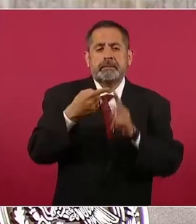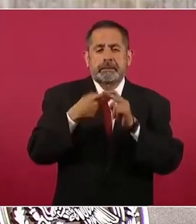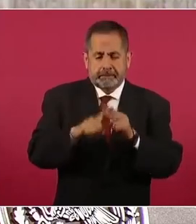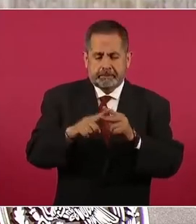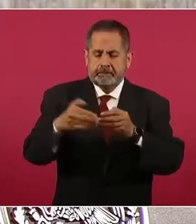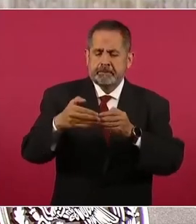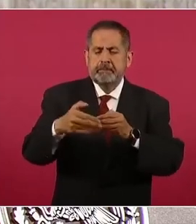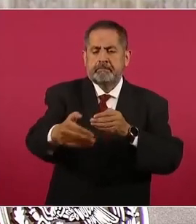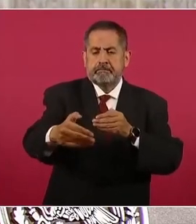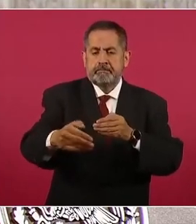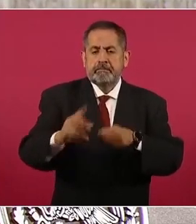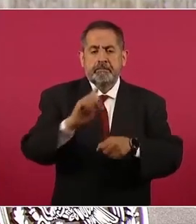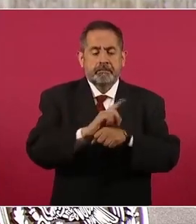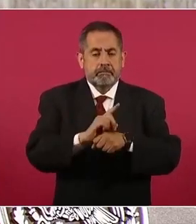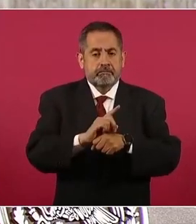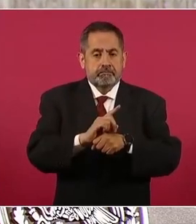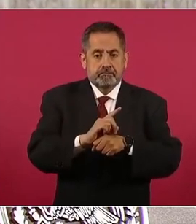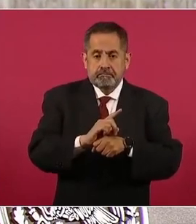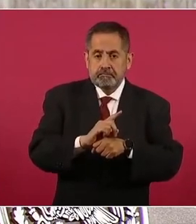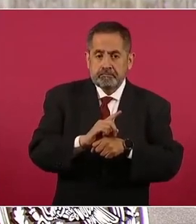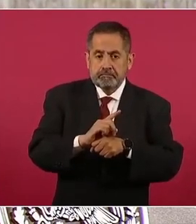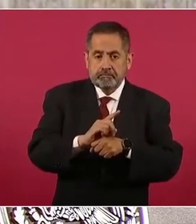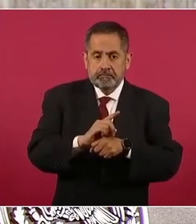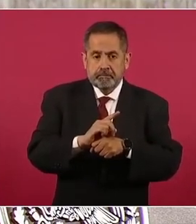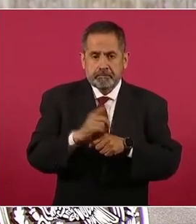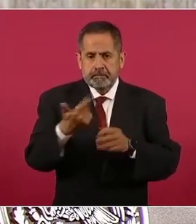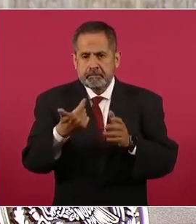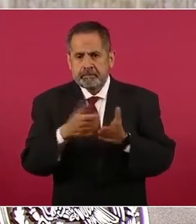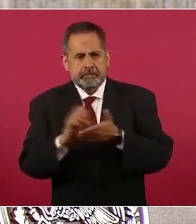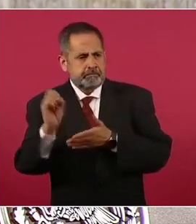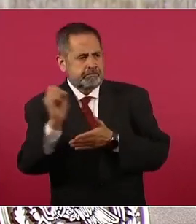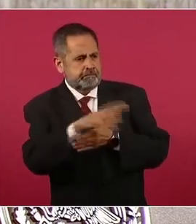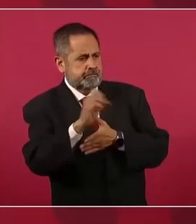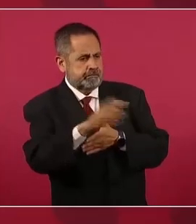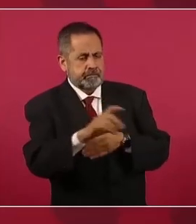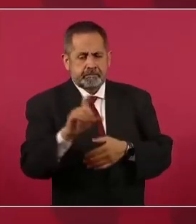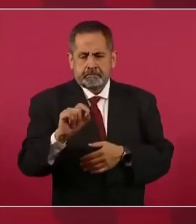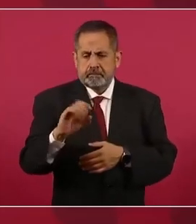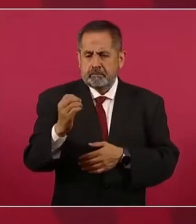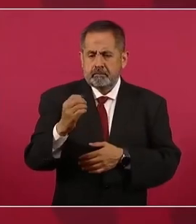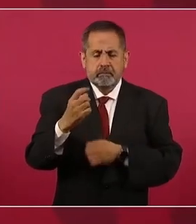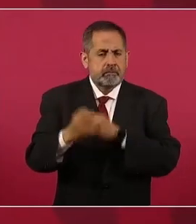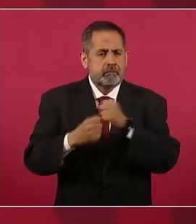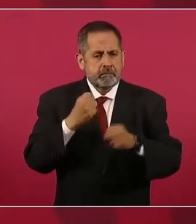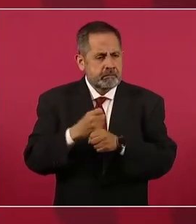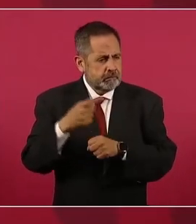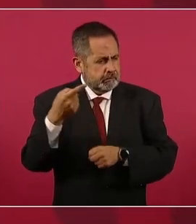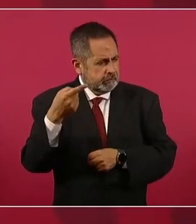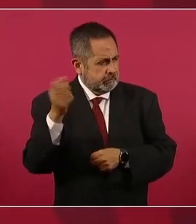partir de que se presentaron las transferencias el 20 de octubre del año